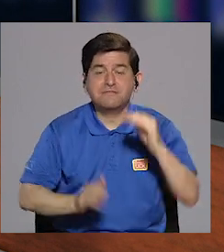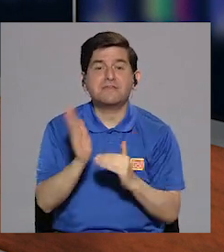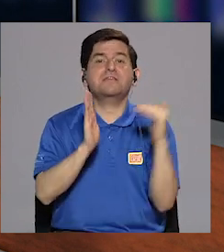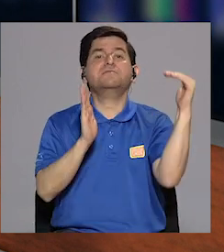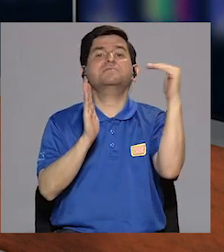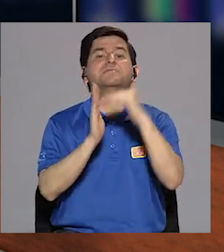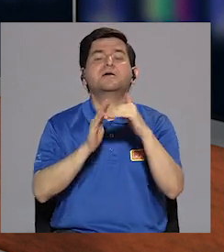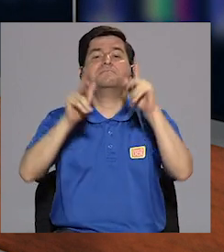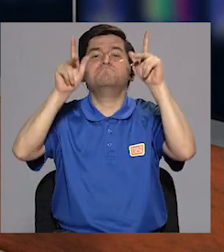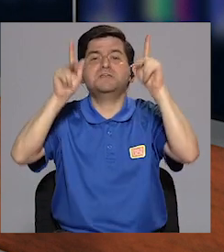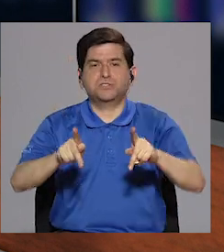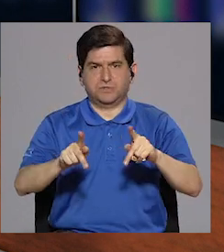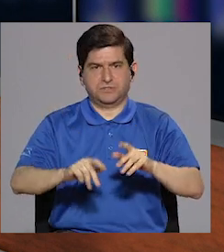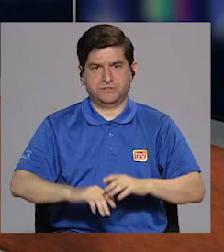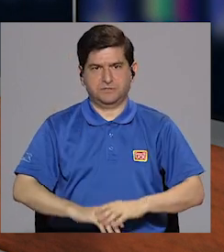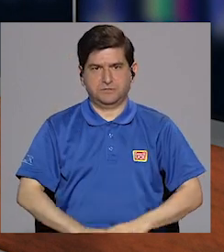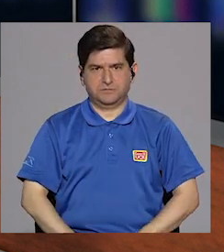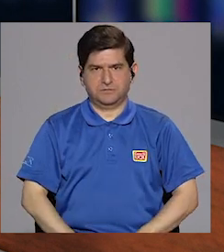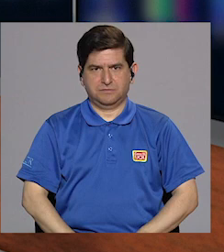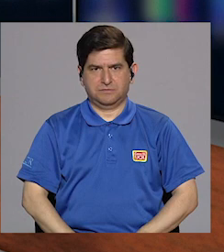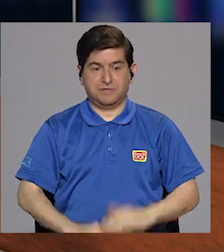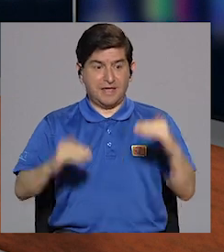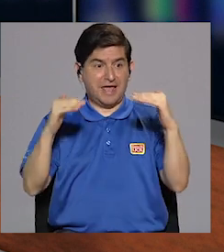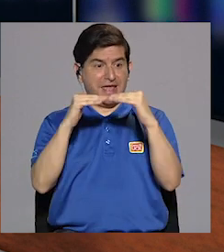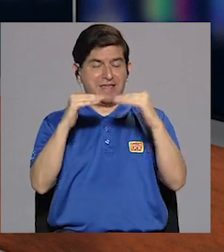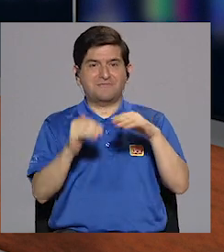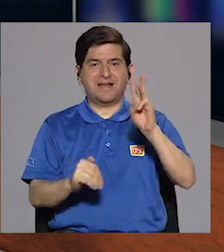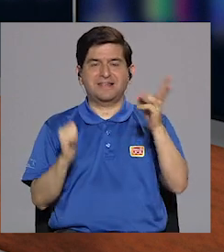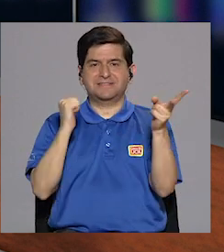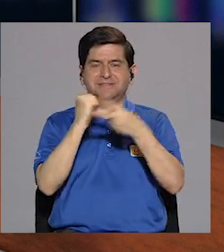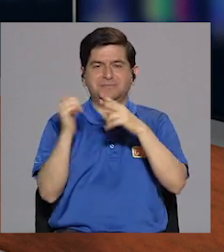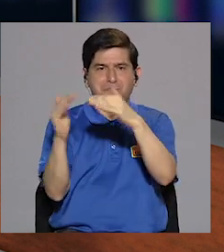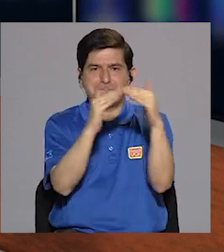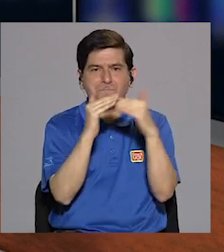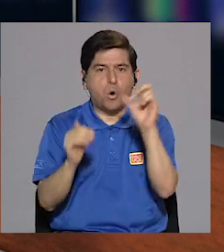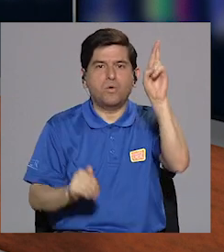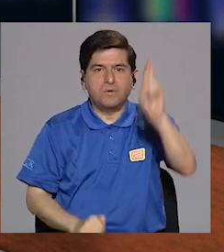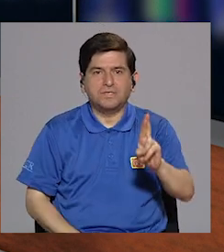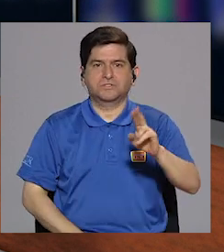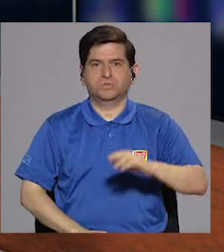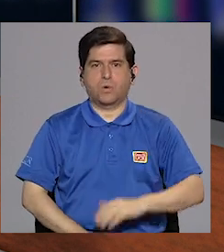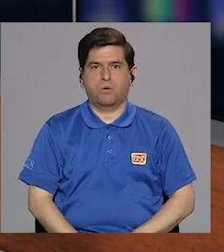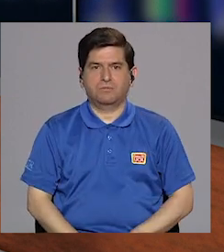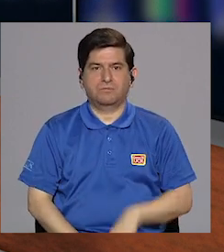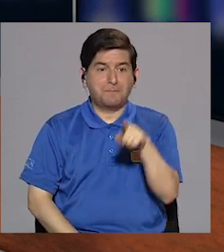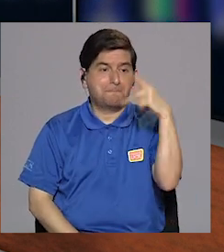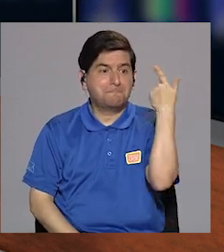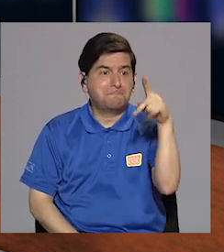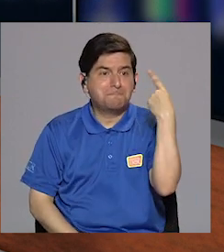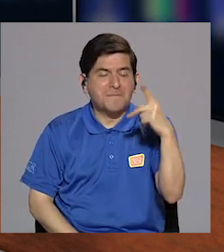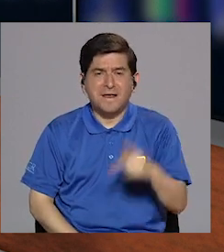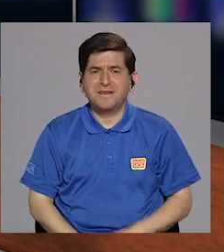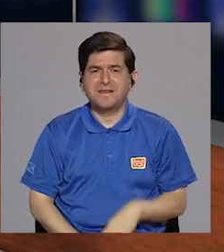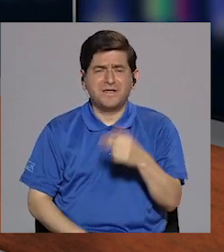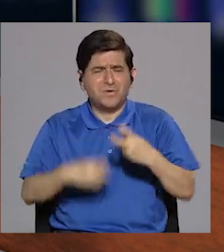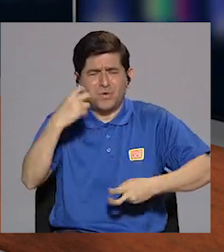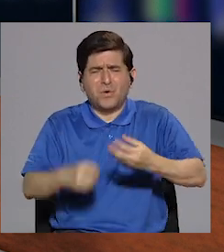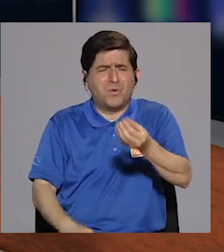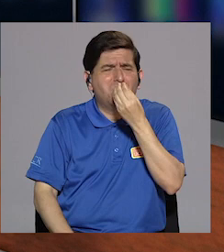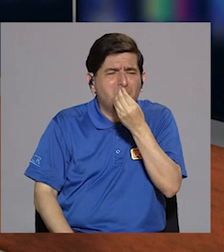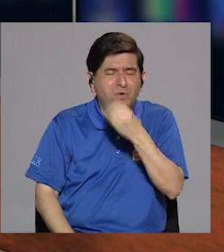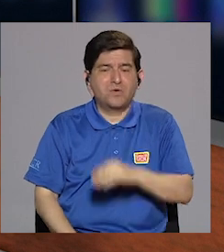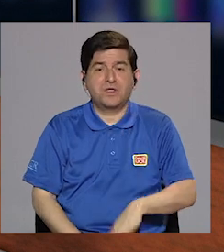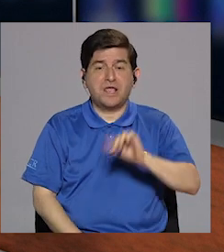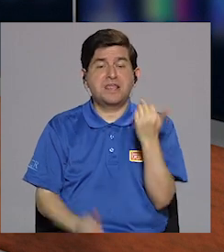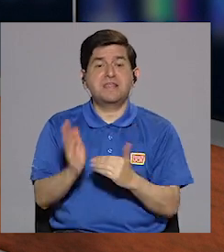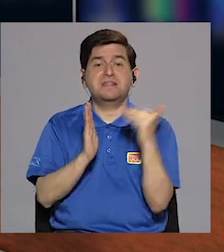millones de personas, el equivalente a 6 veces la población de Costa Rica, está en riesgo de desnutrición y 10